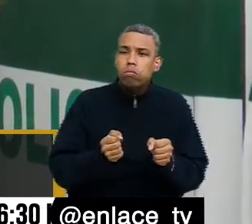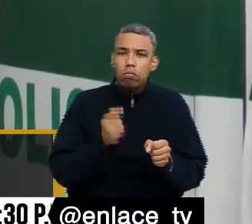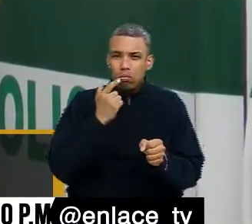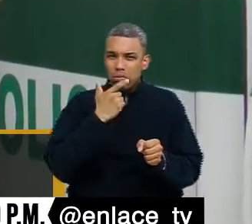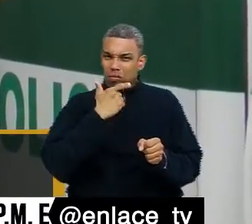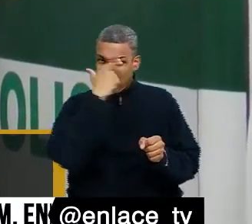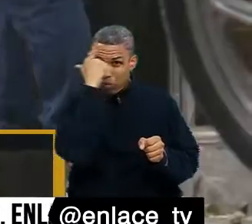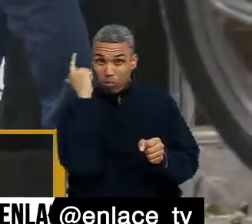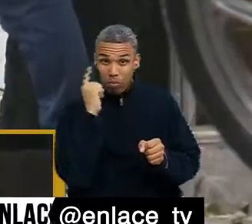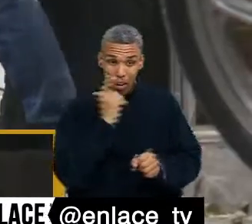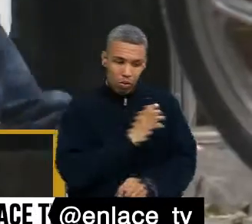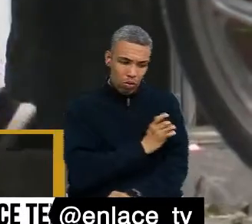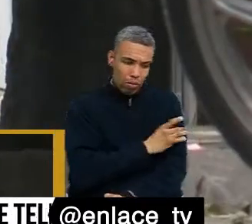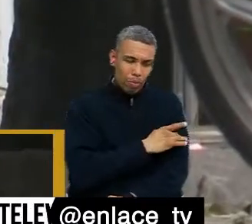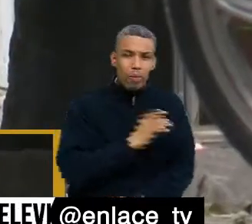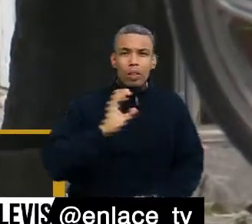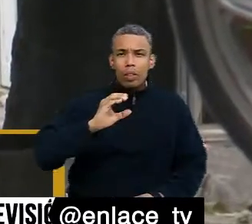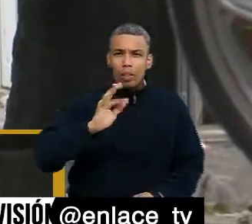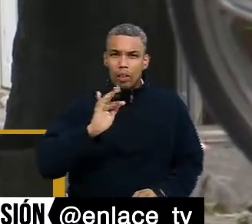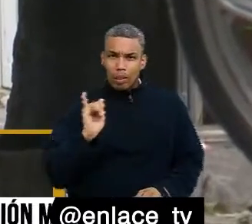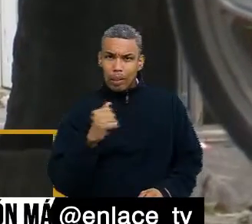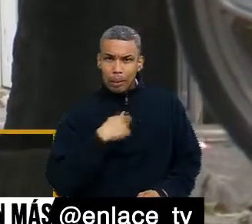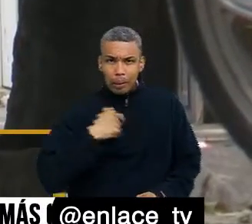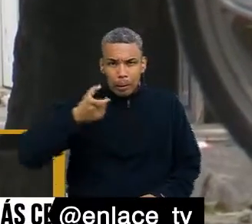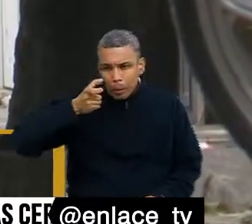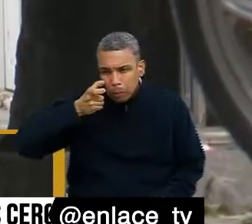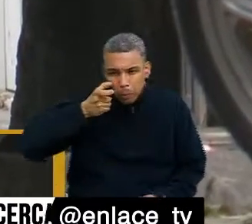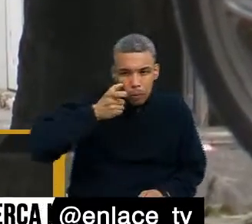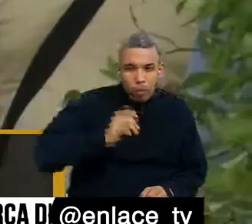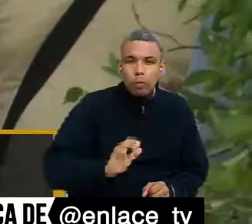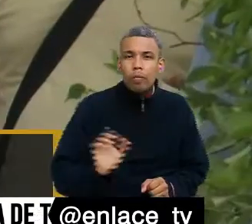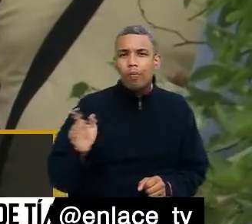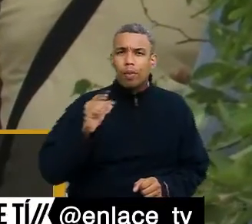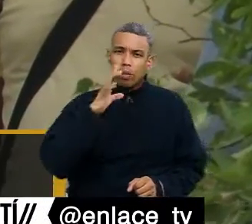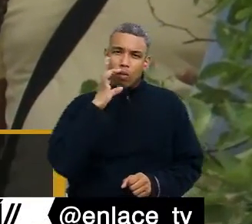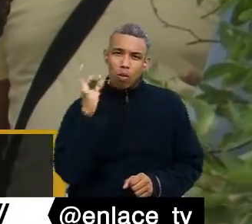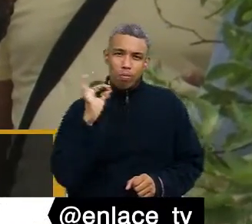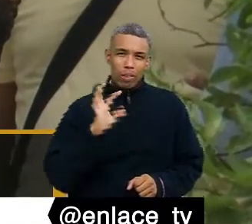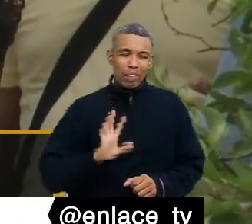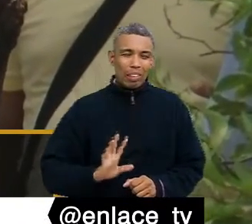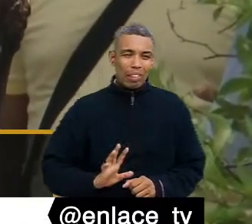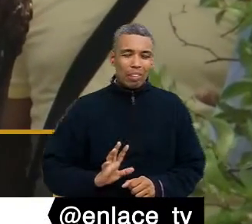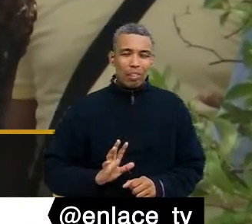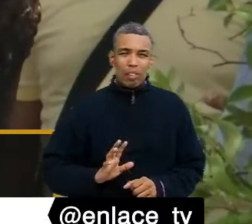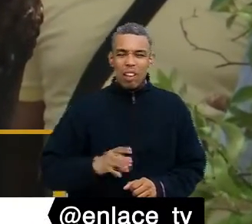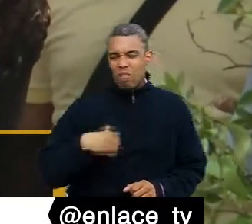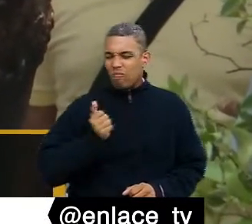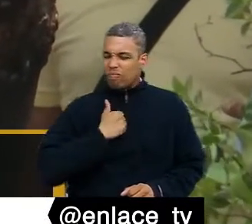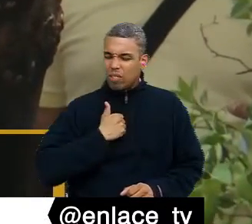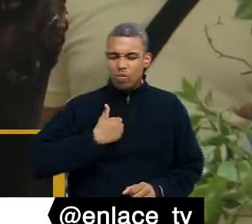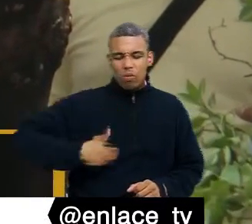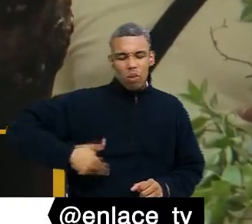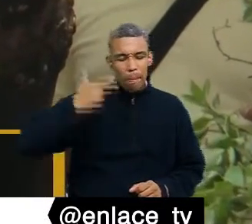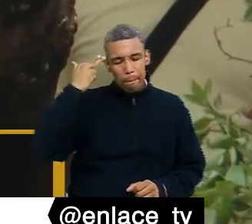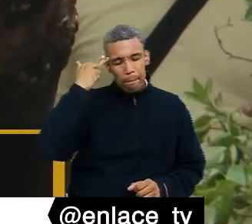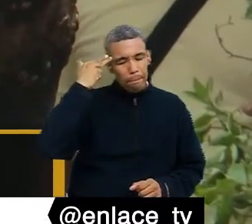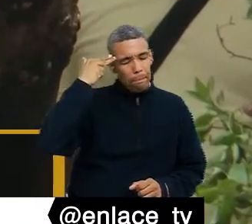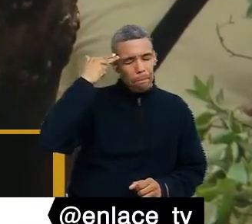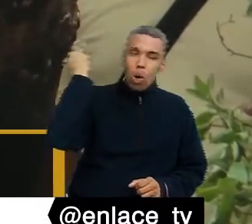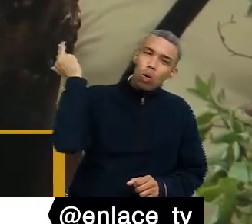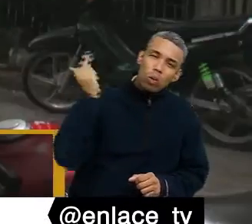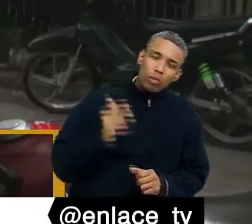un hombre, según las primeras versiones, ha decidido quitarse la vida. Lo ha hecho, según hemos conocido, con arma